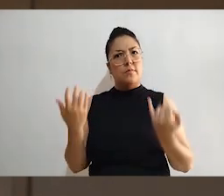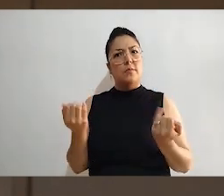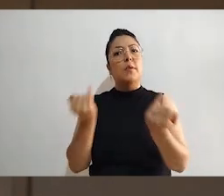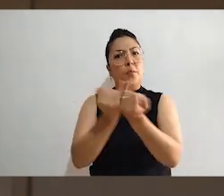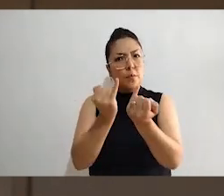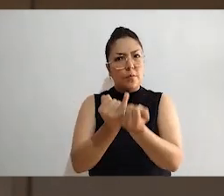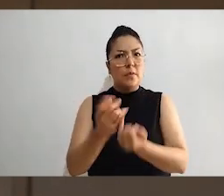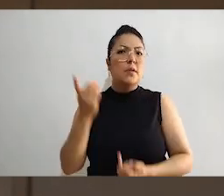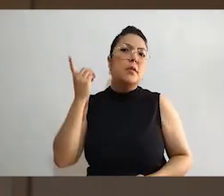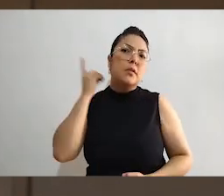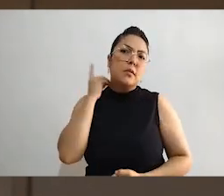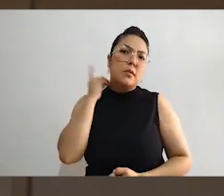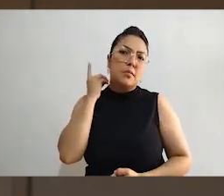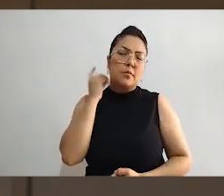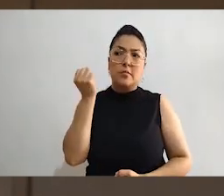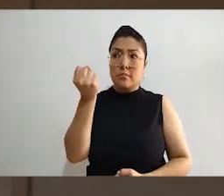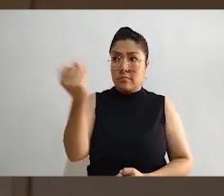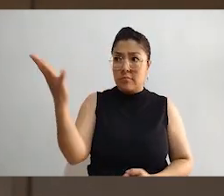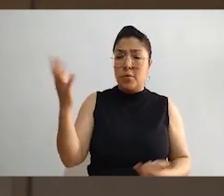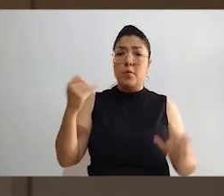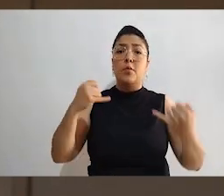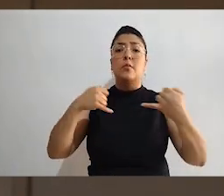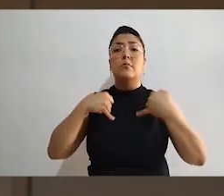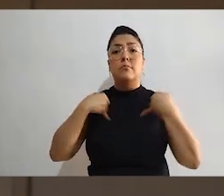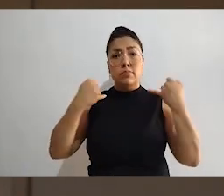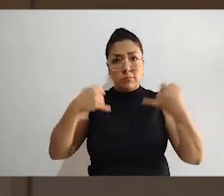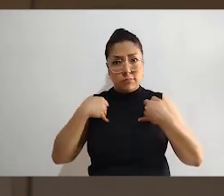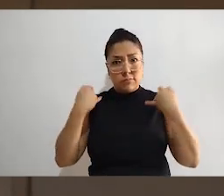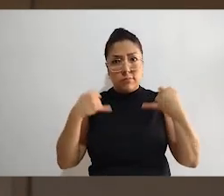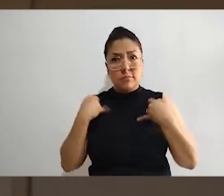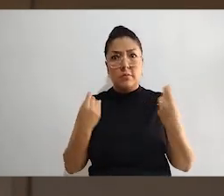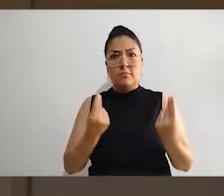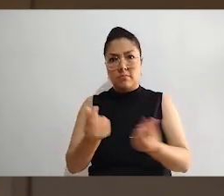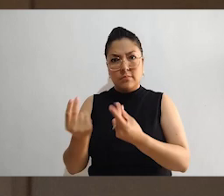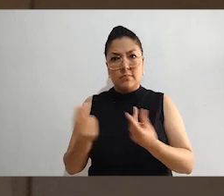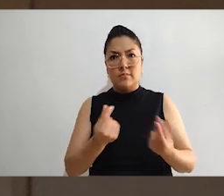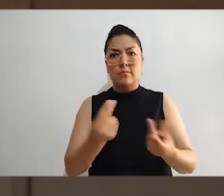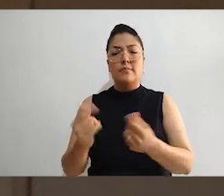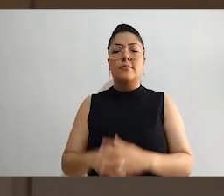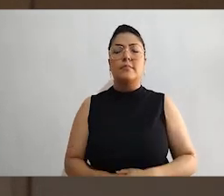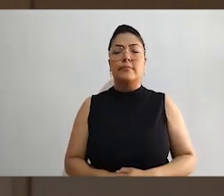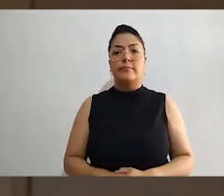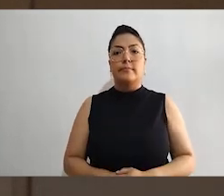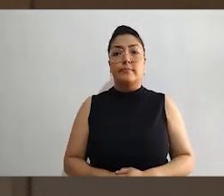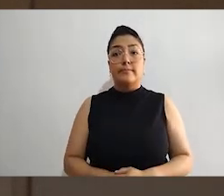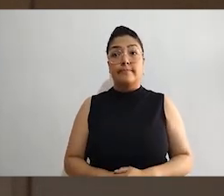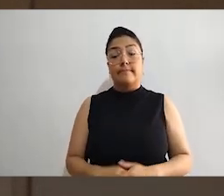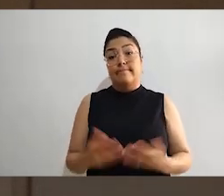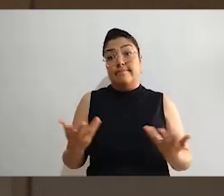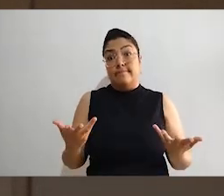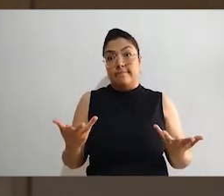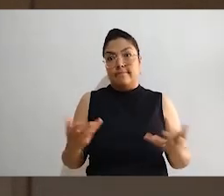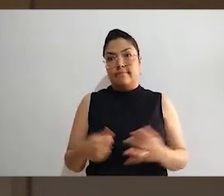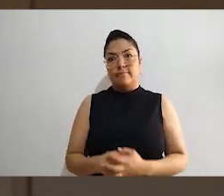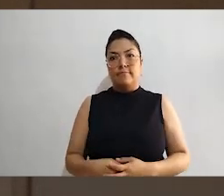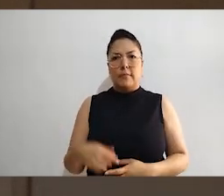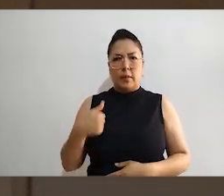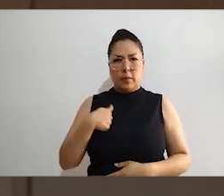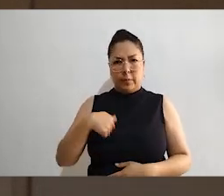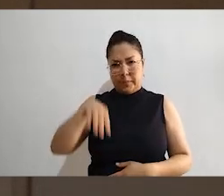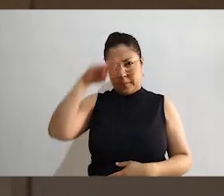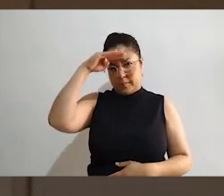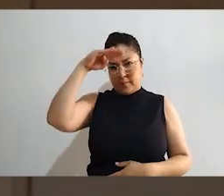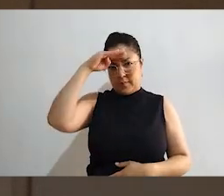ven que hay bastantes jóvenes que ya están trabajando. Ahora, no hay que satanizar a los